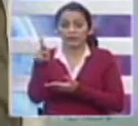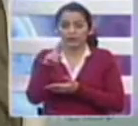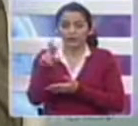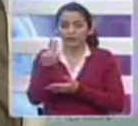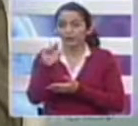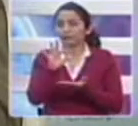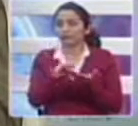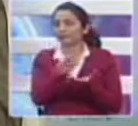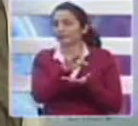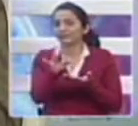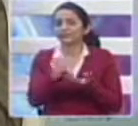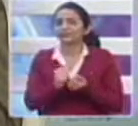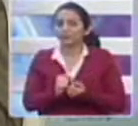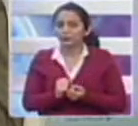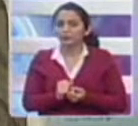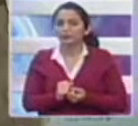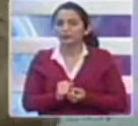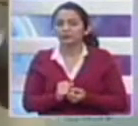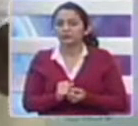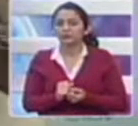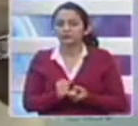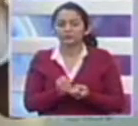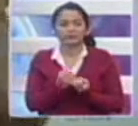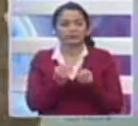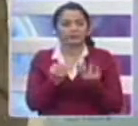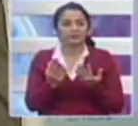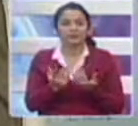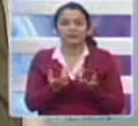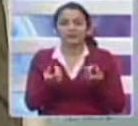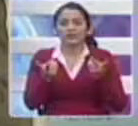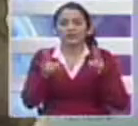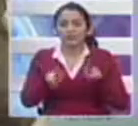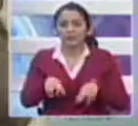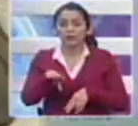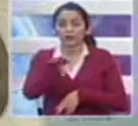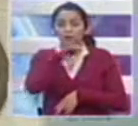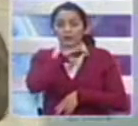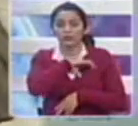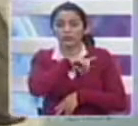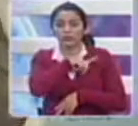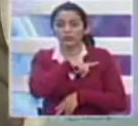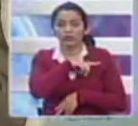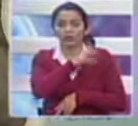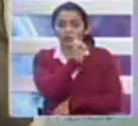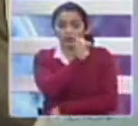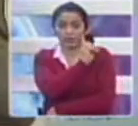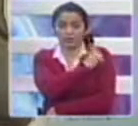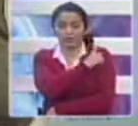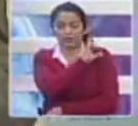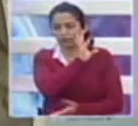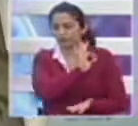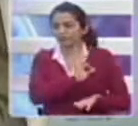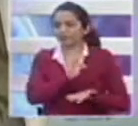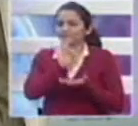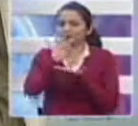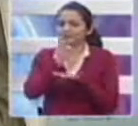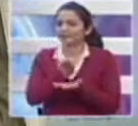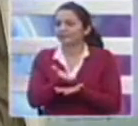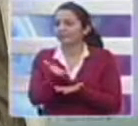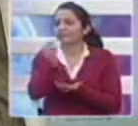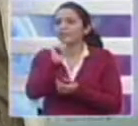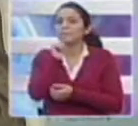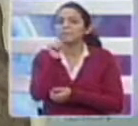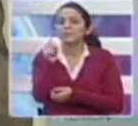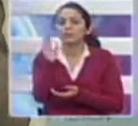número y la gran participación. Cada GAD parroquial envió a su delegado, ellos hicieron un concurso interno en su